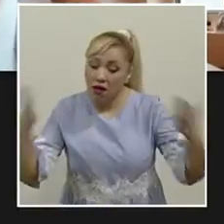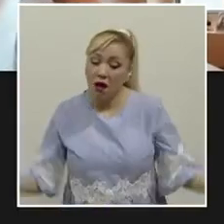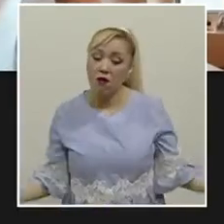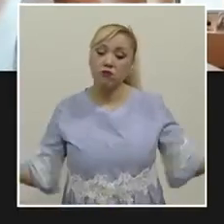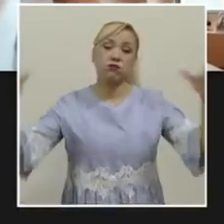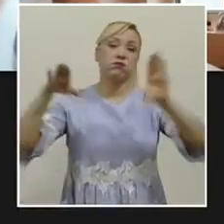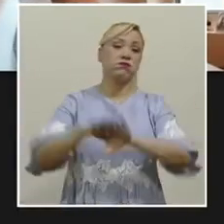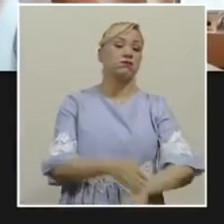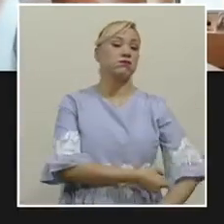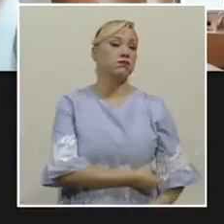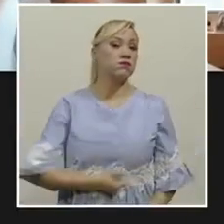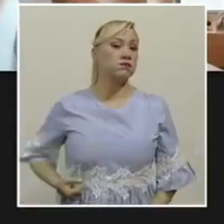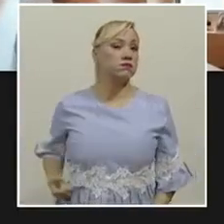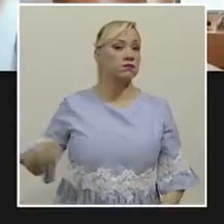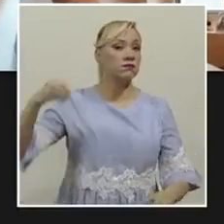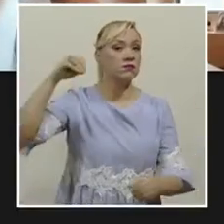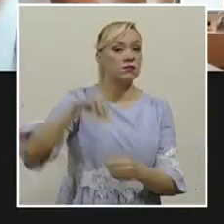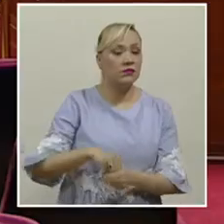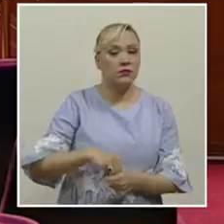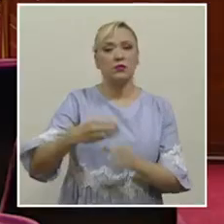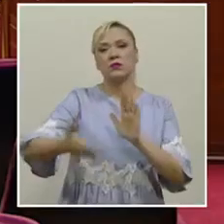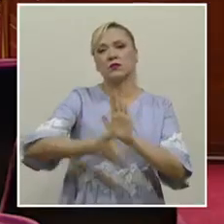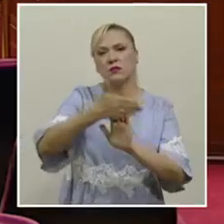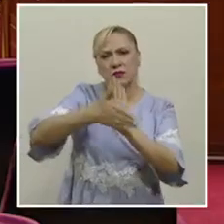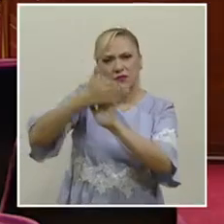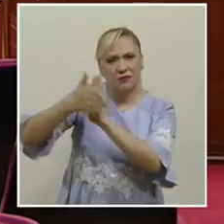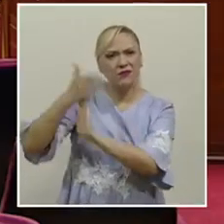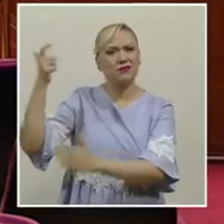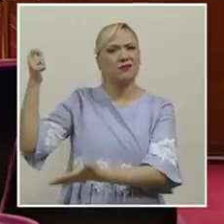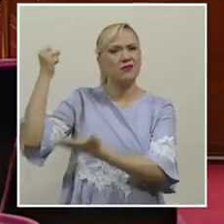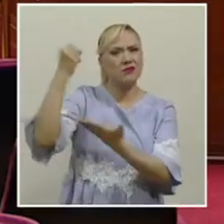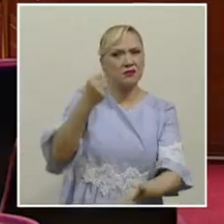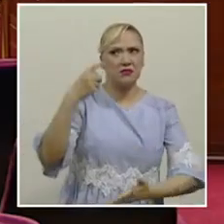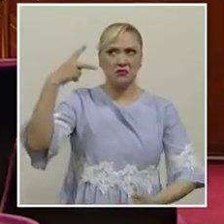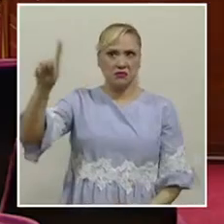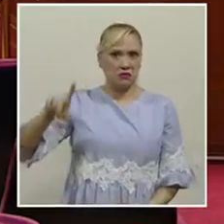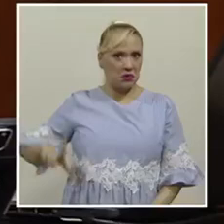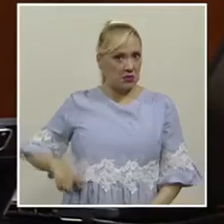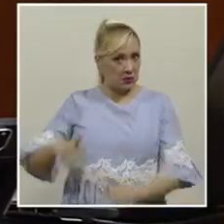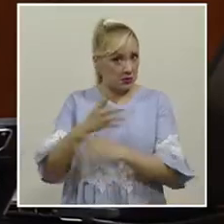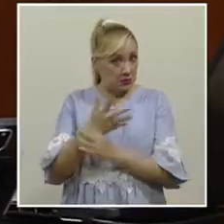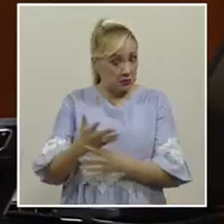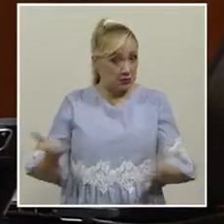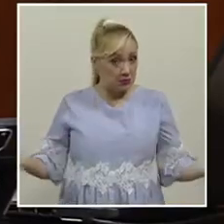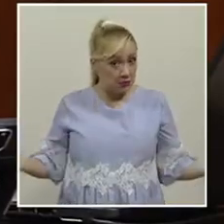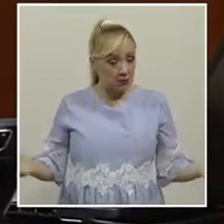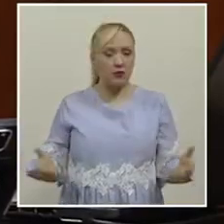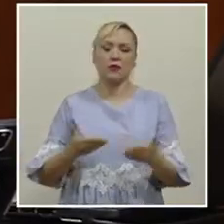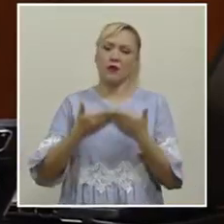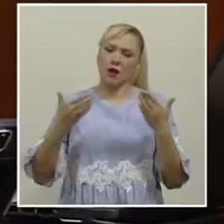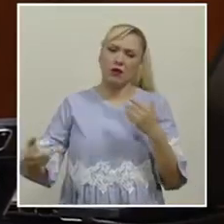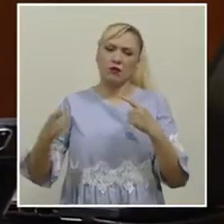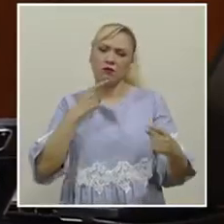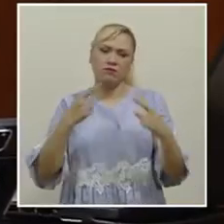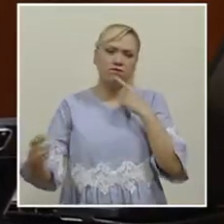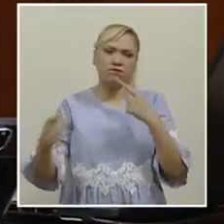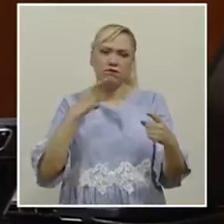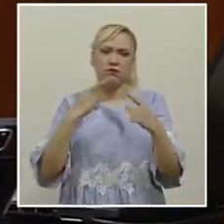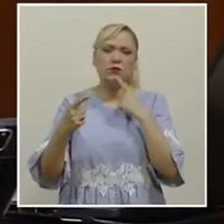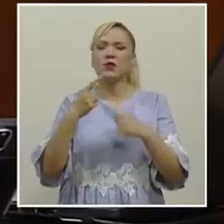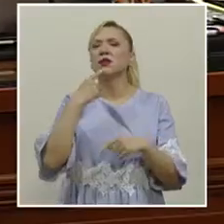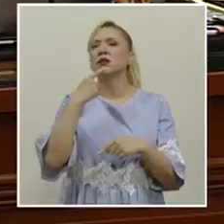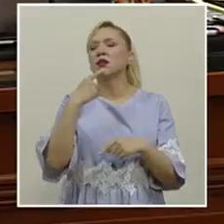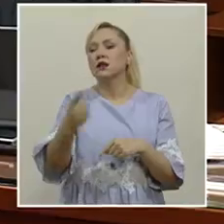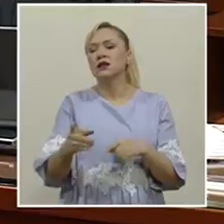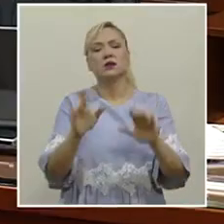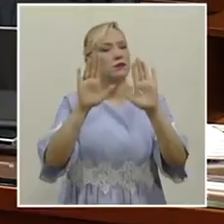interés público las obras y proyectos desarrollados por el propio Gobierno de México. En esta sesión, los efectos fueron que